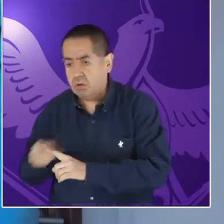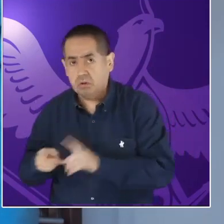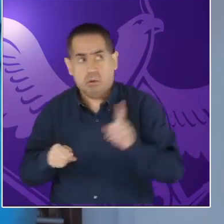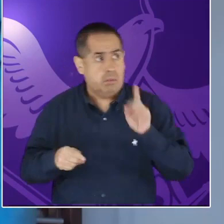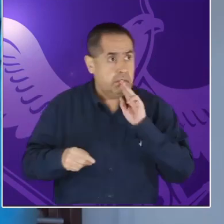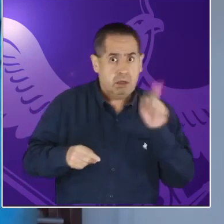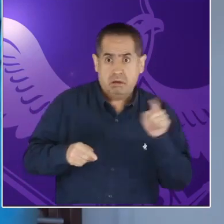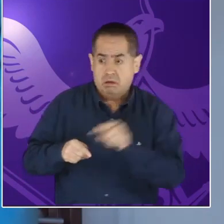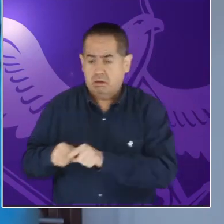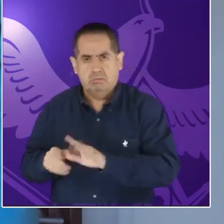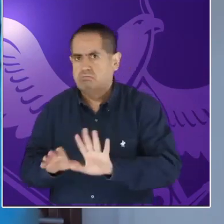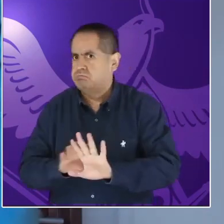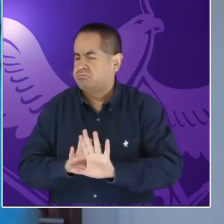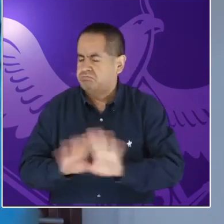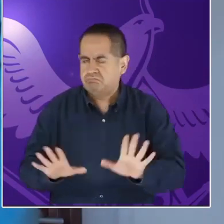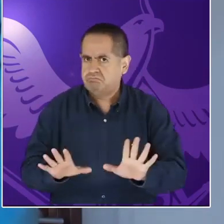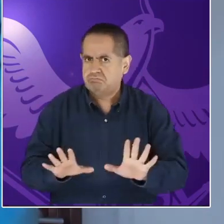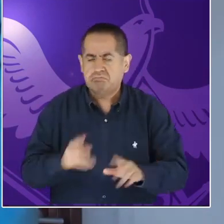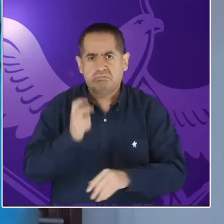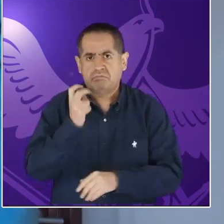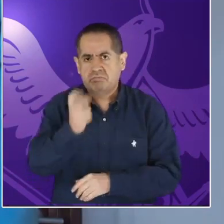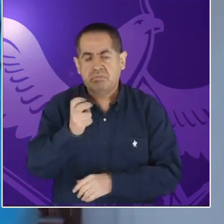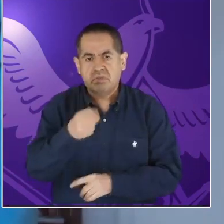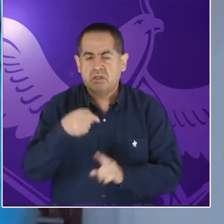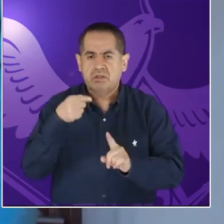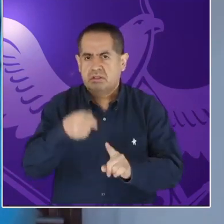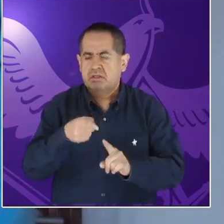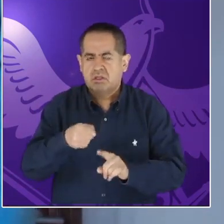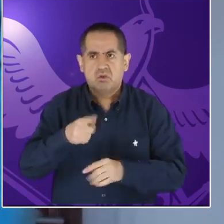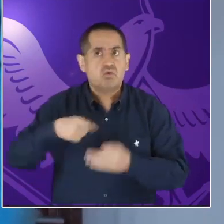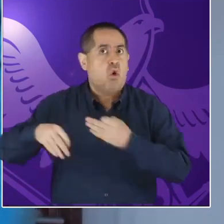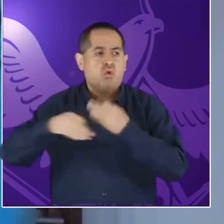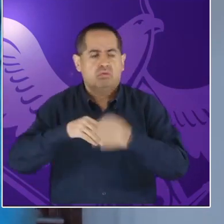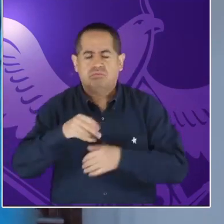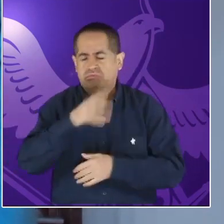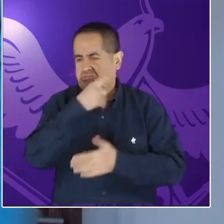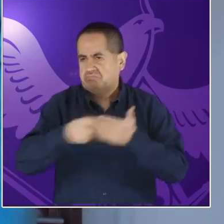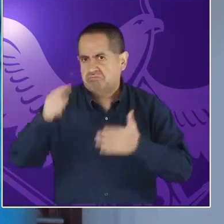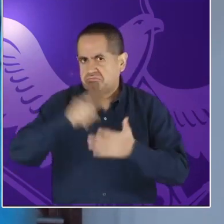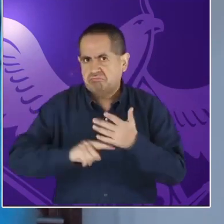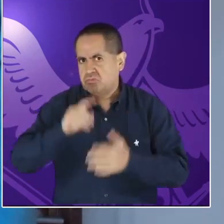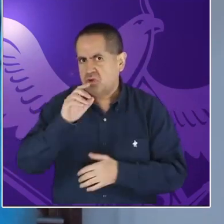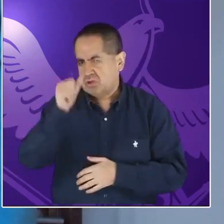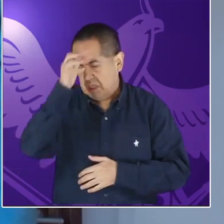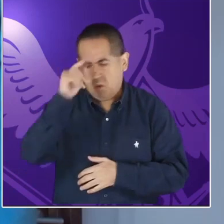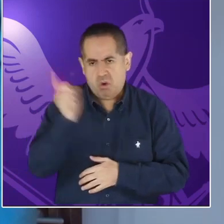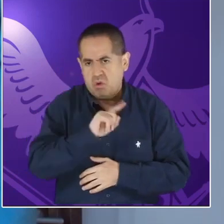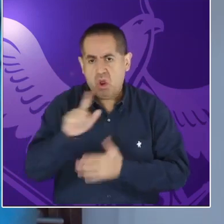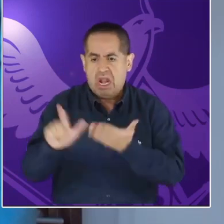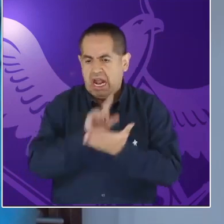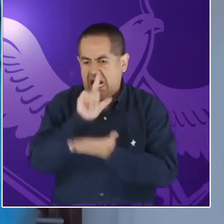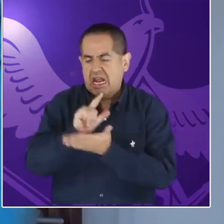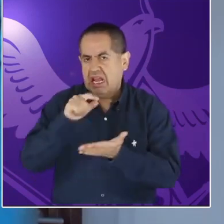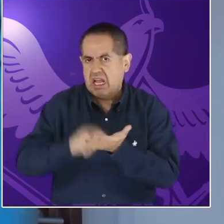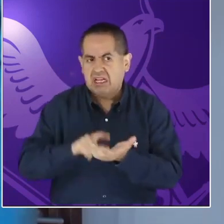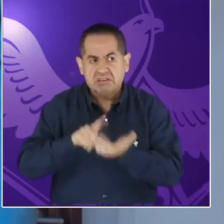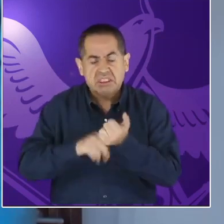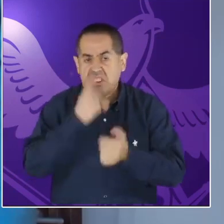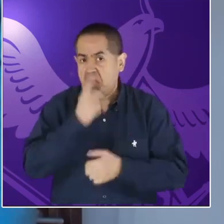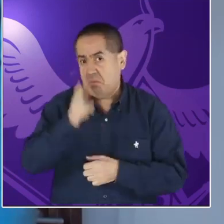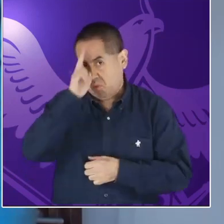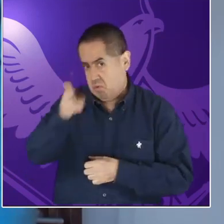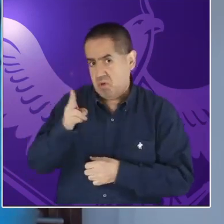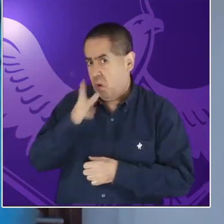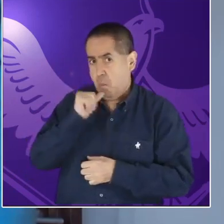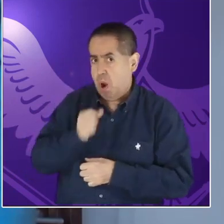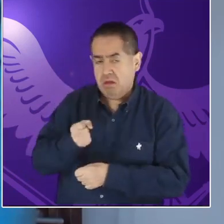y que afortunadamente han ido siendo objeto de reproche por cada una de las legislaciones, y de hecho han